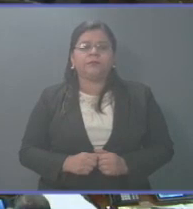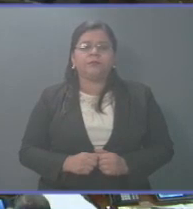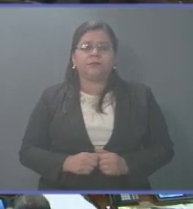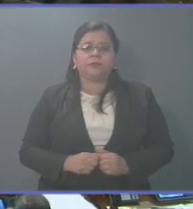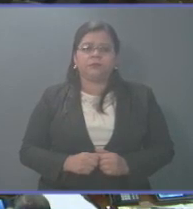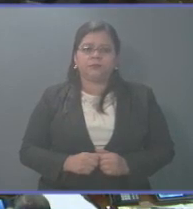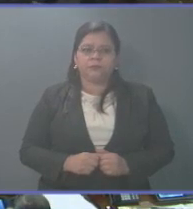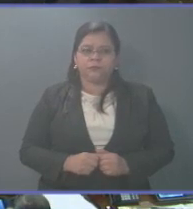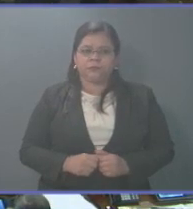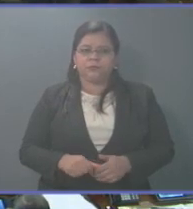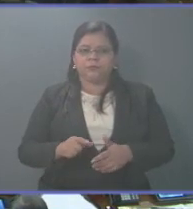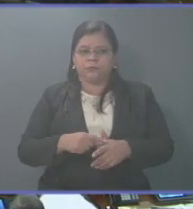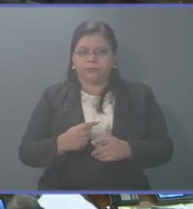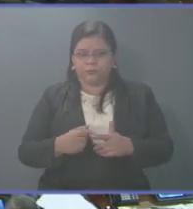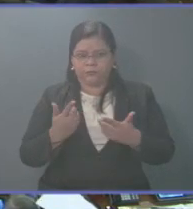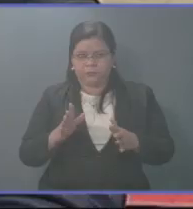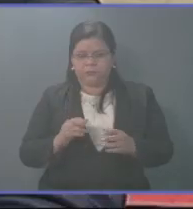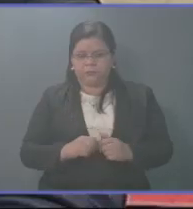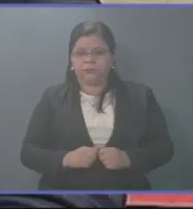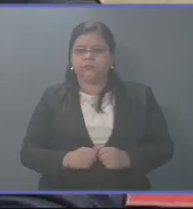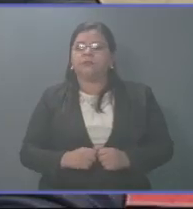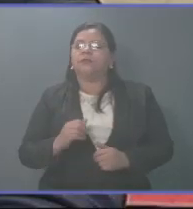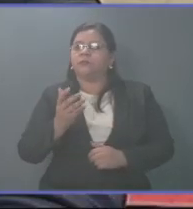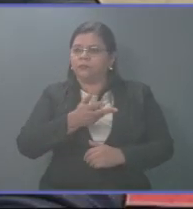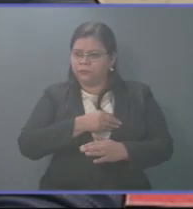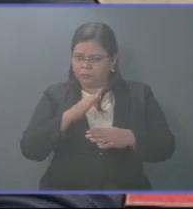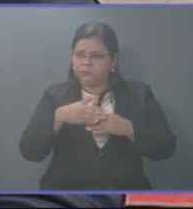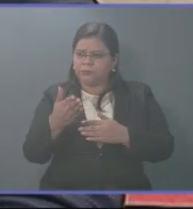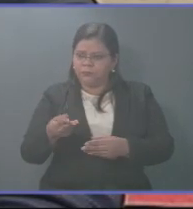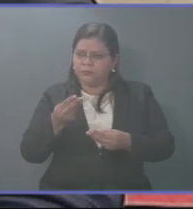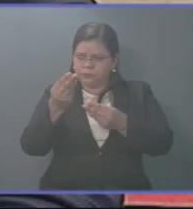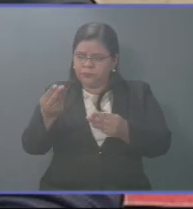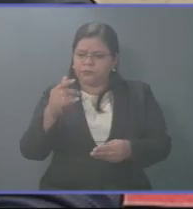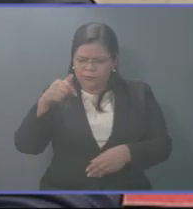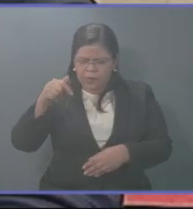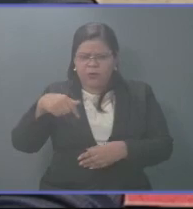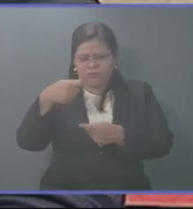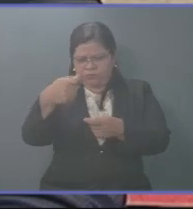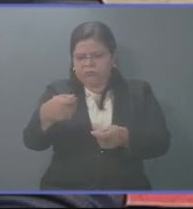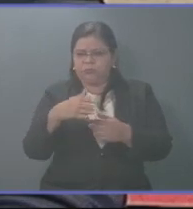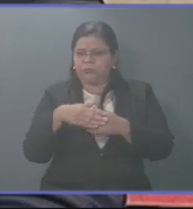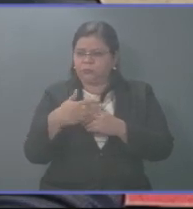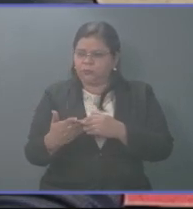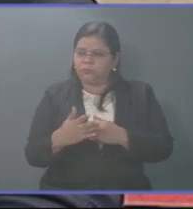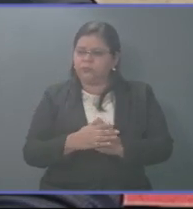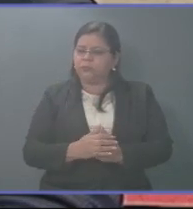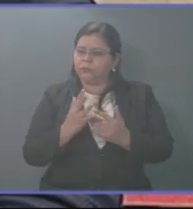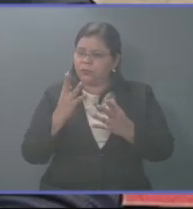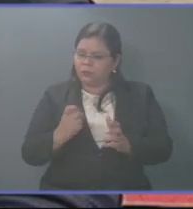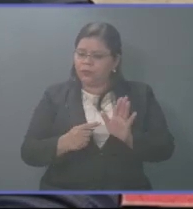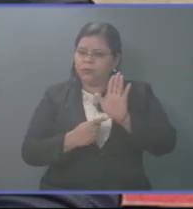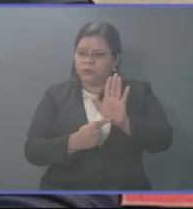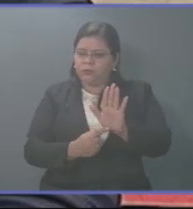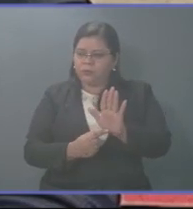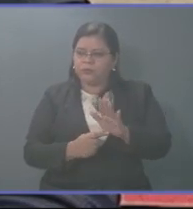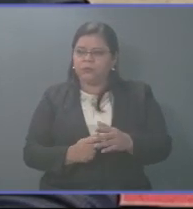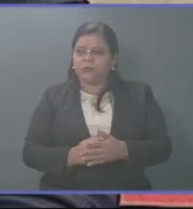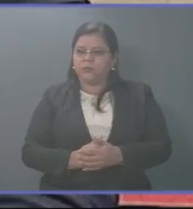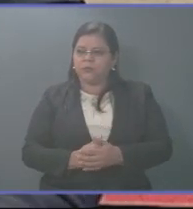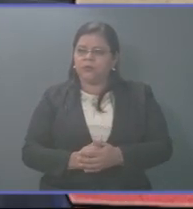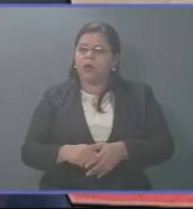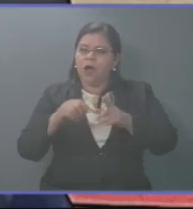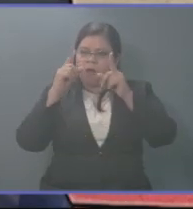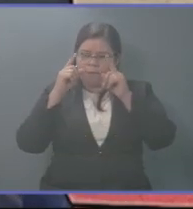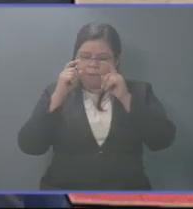y vamos a hacer hacer vamos a entregar hoy y nada más para demostrarle una